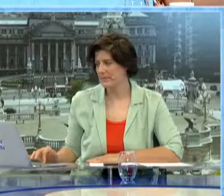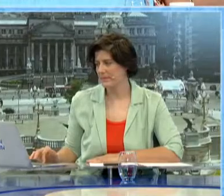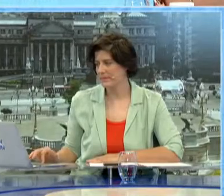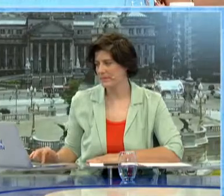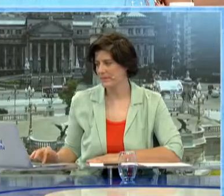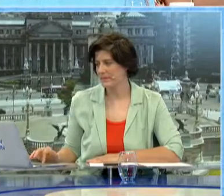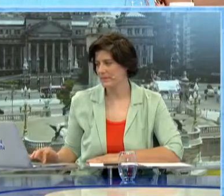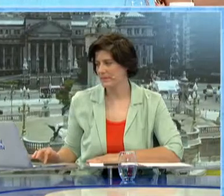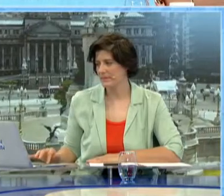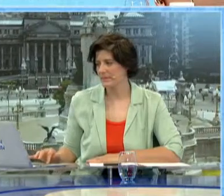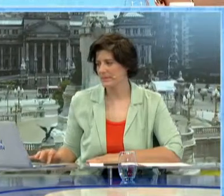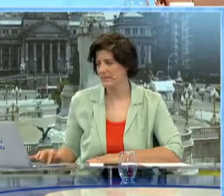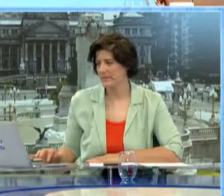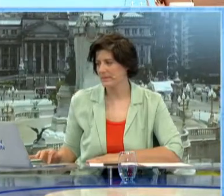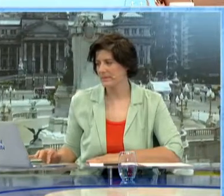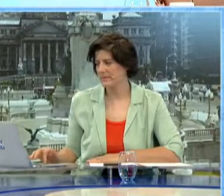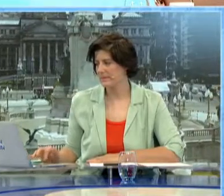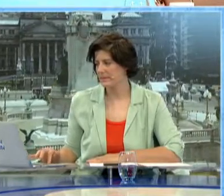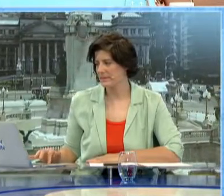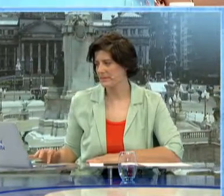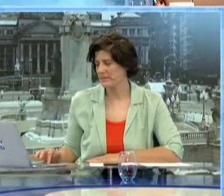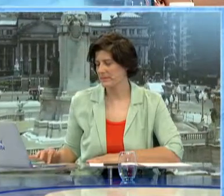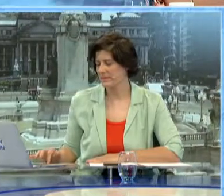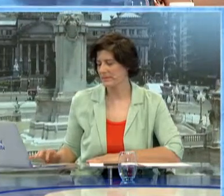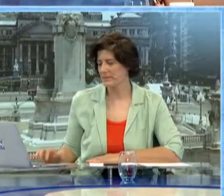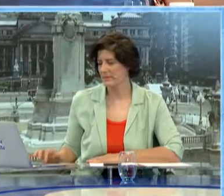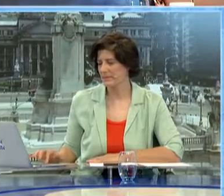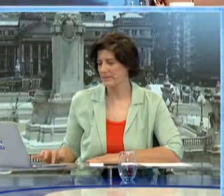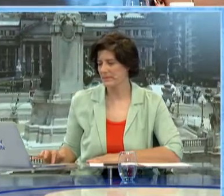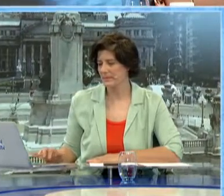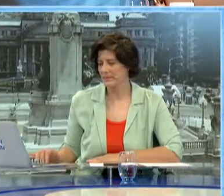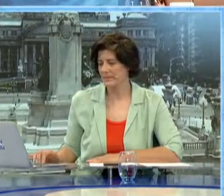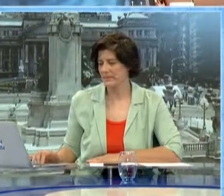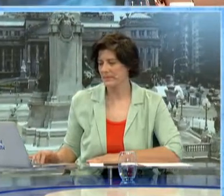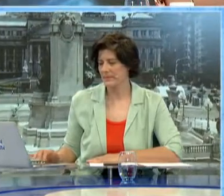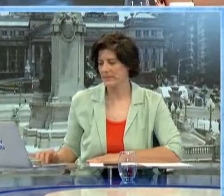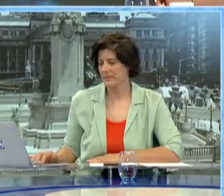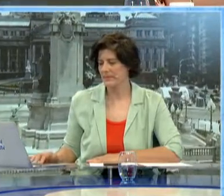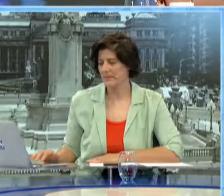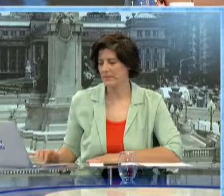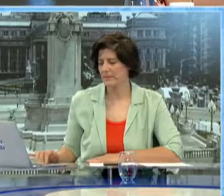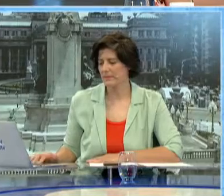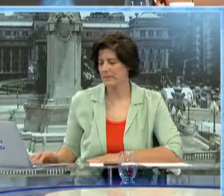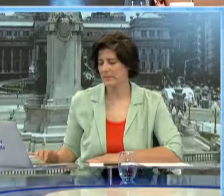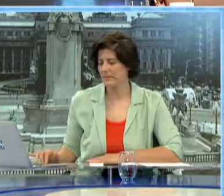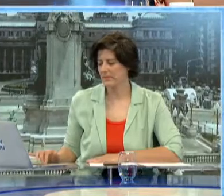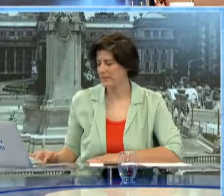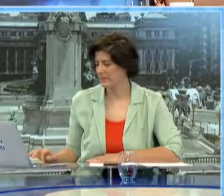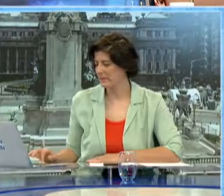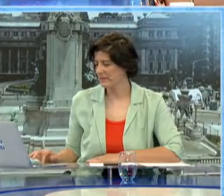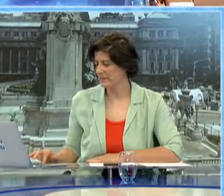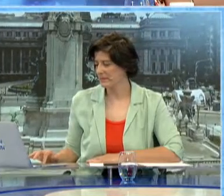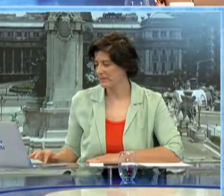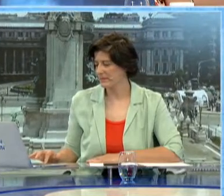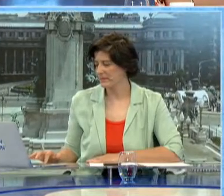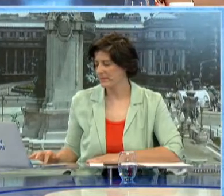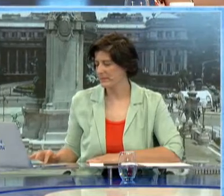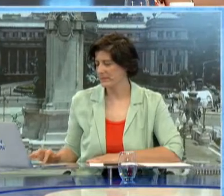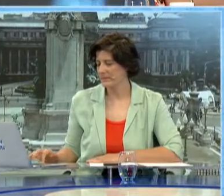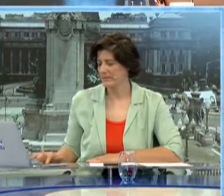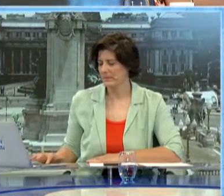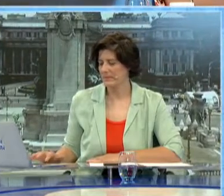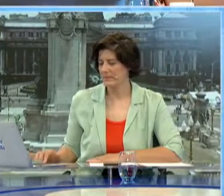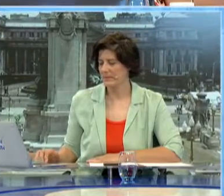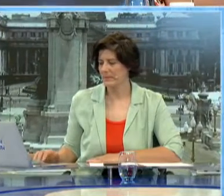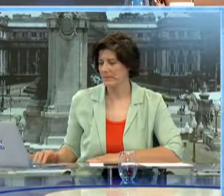un empresario concreto decide abrir una empresa en una guarida